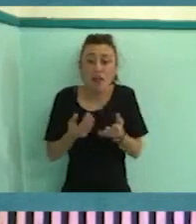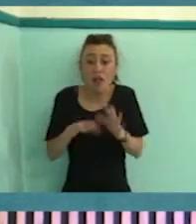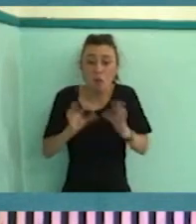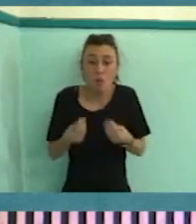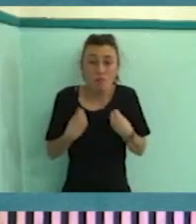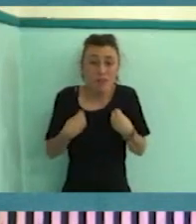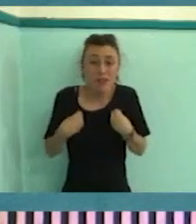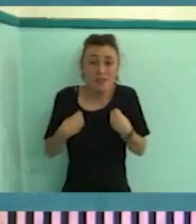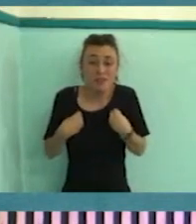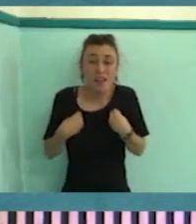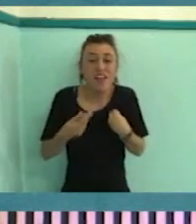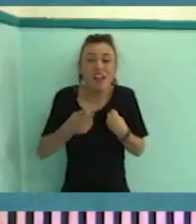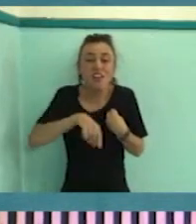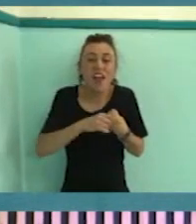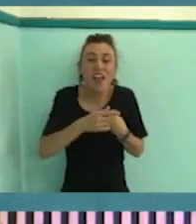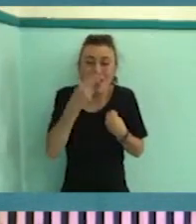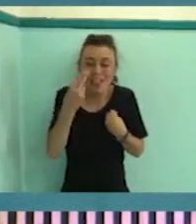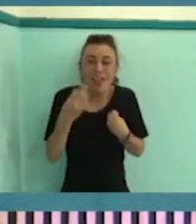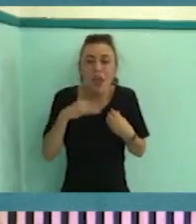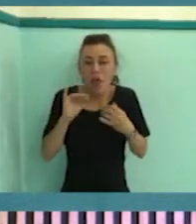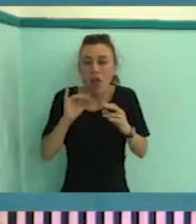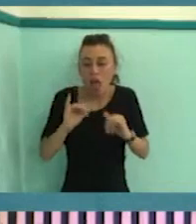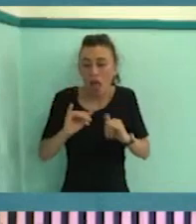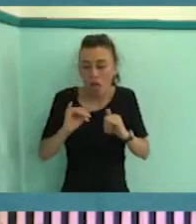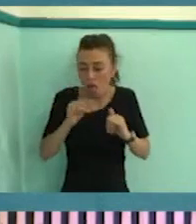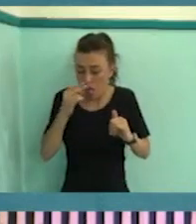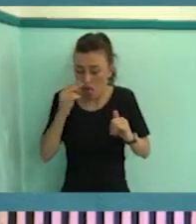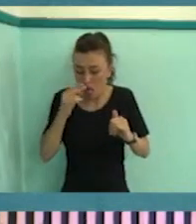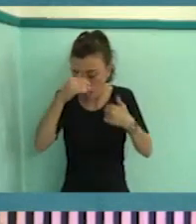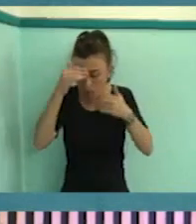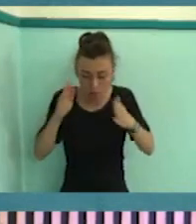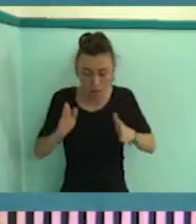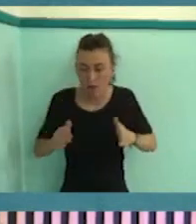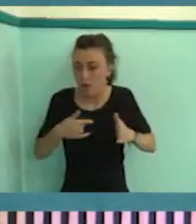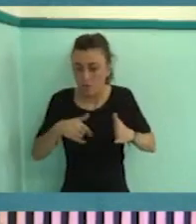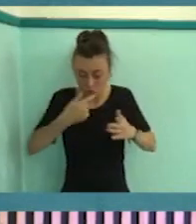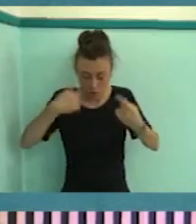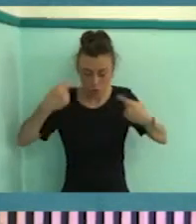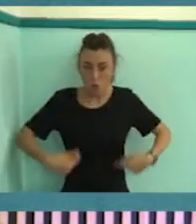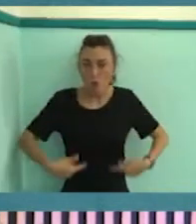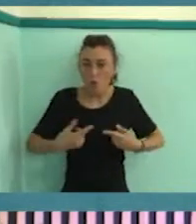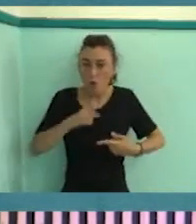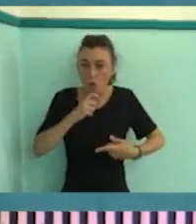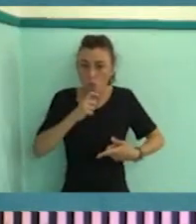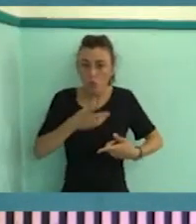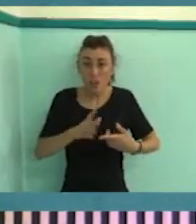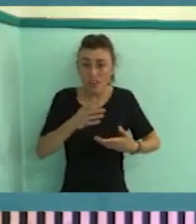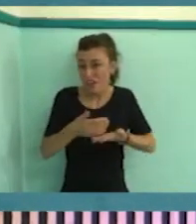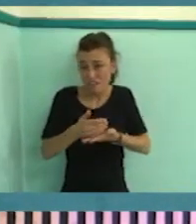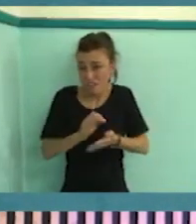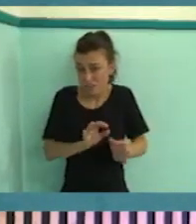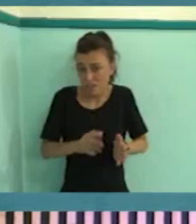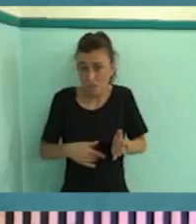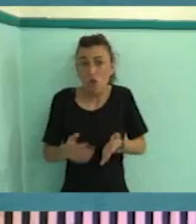entretenidas como decía antes en Cómo se ven nuestros cuerpos y seguir ganando cuquet es jaf final todo todo es de de todo es el dinero